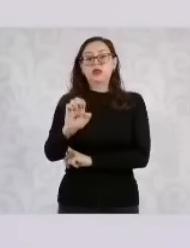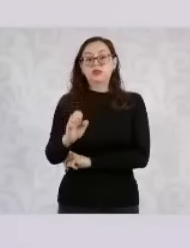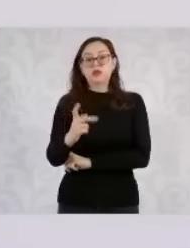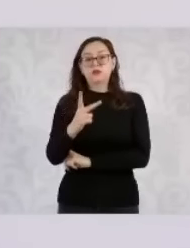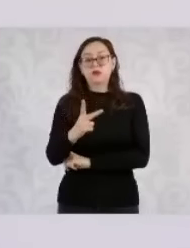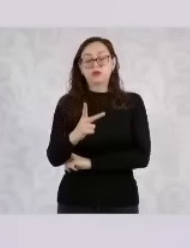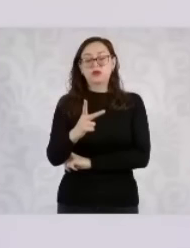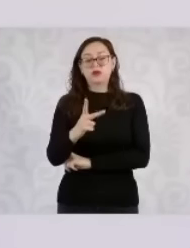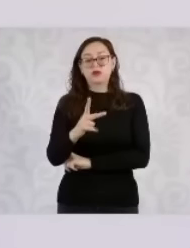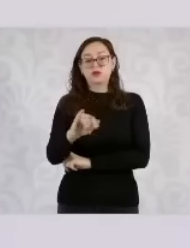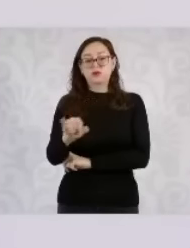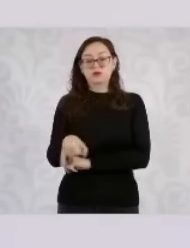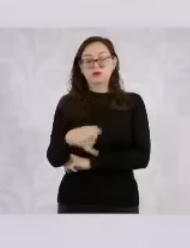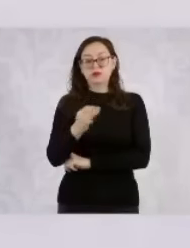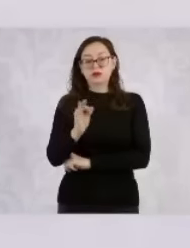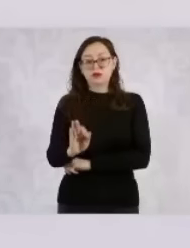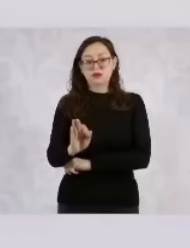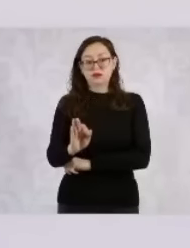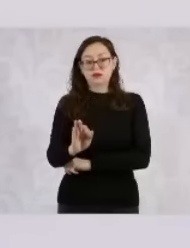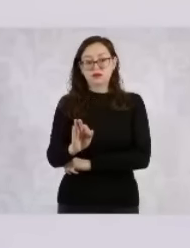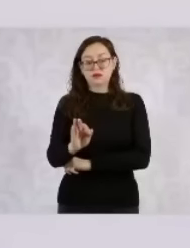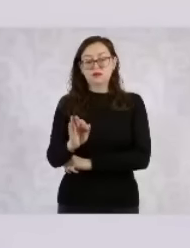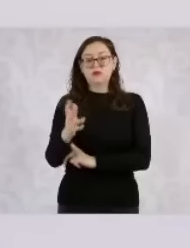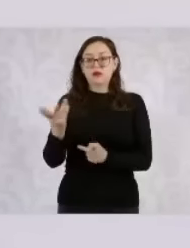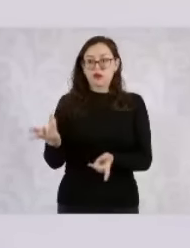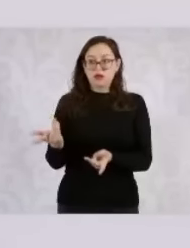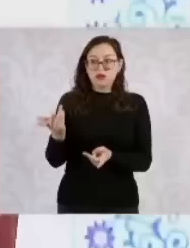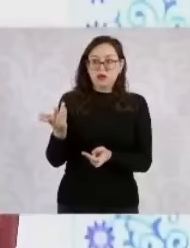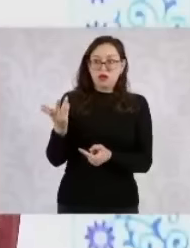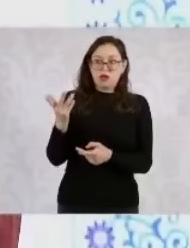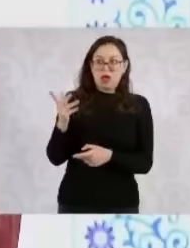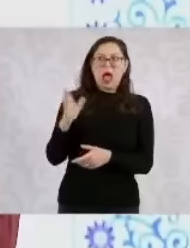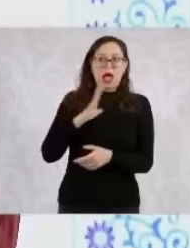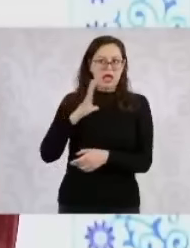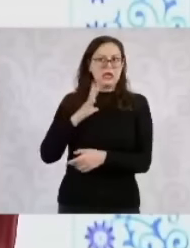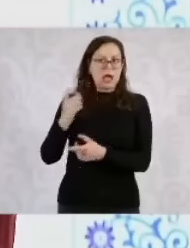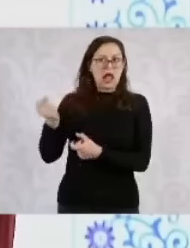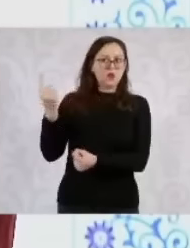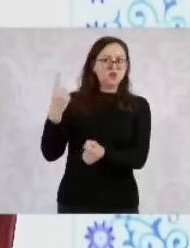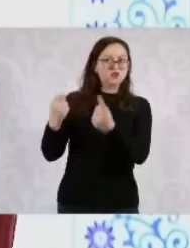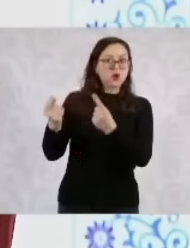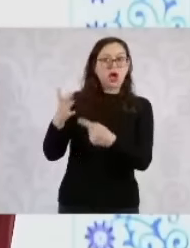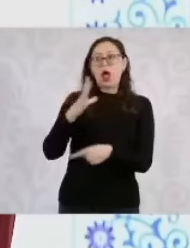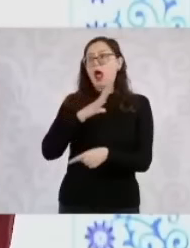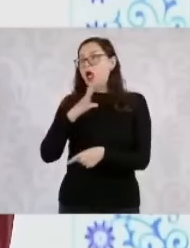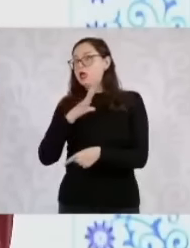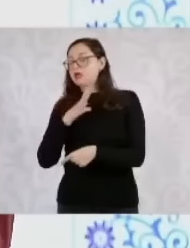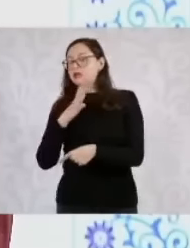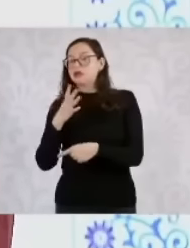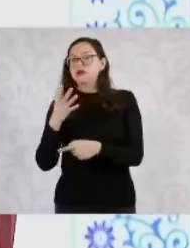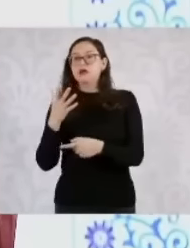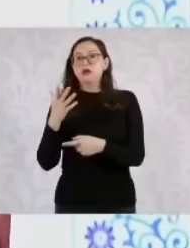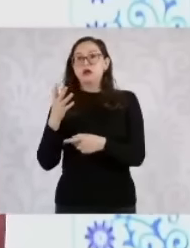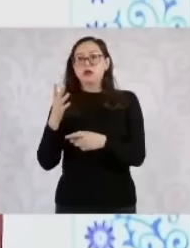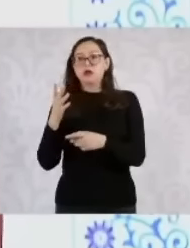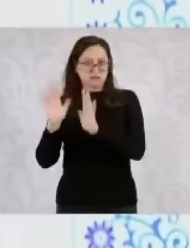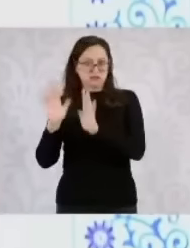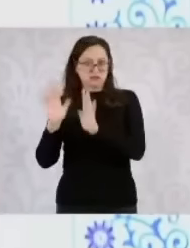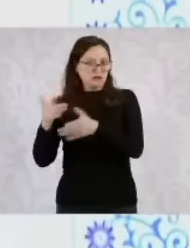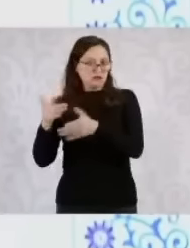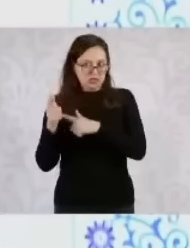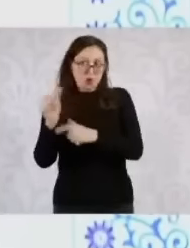especializada en materia de procedimientos de quejas por propaganda esta esta sala dejará de existir en los